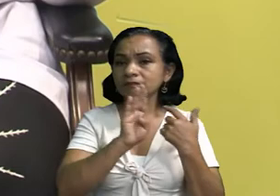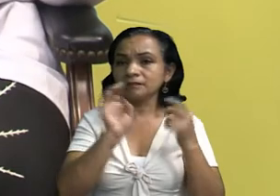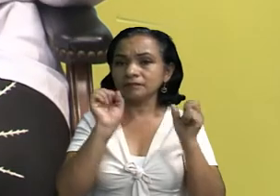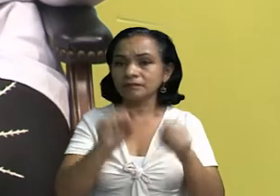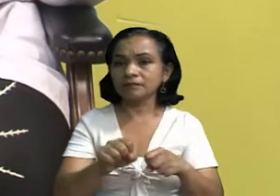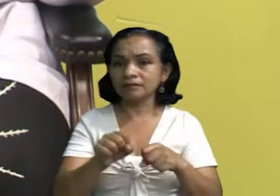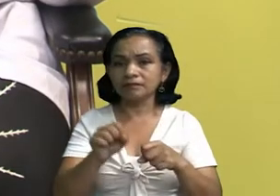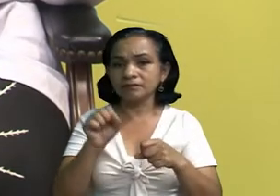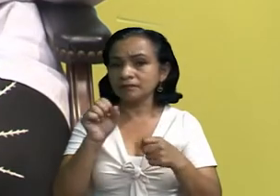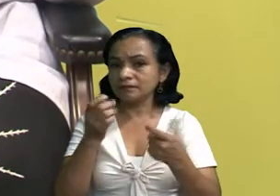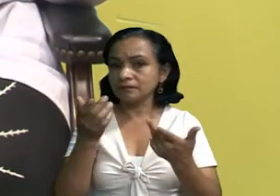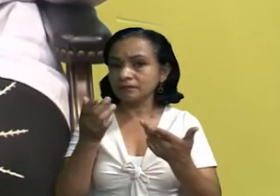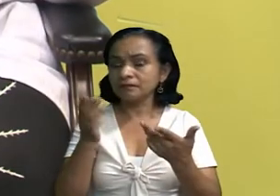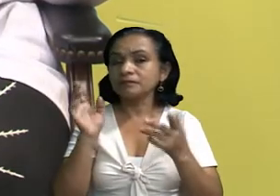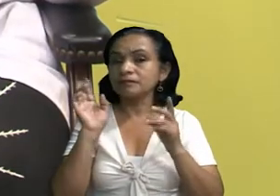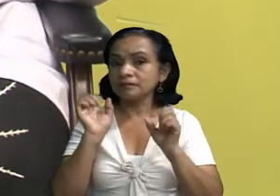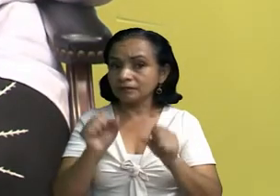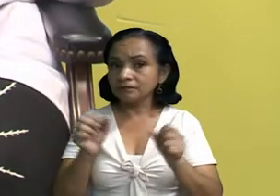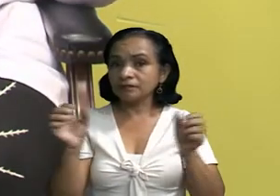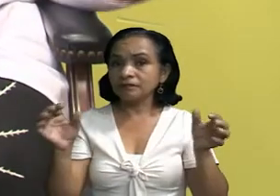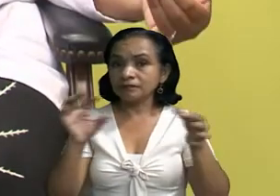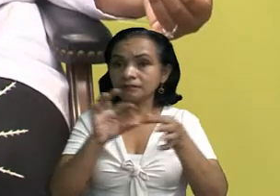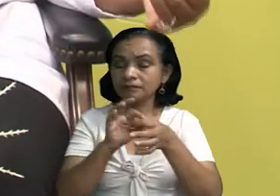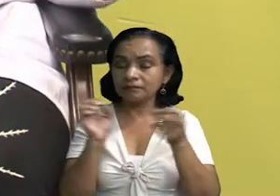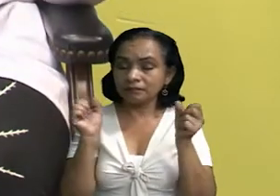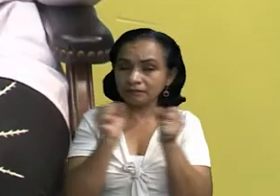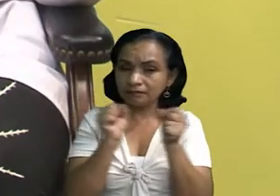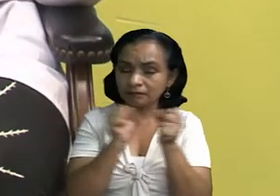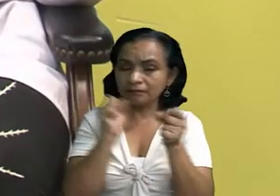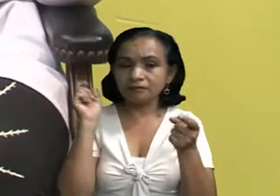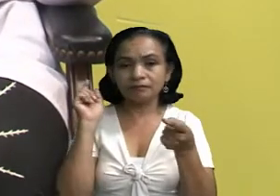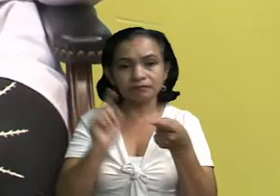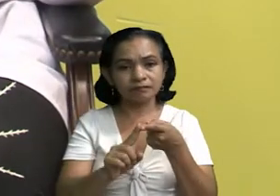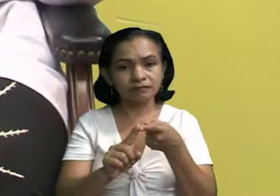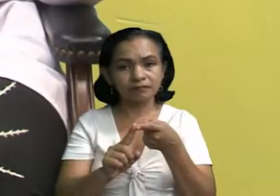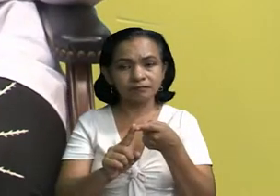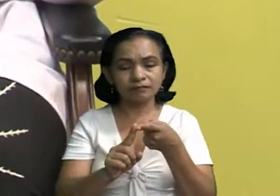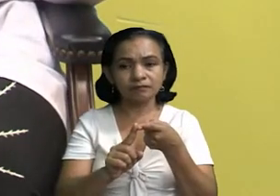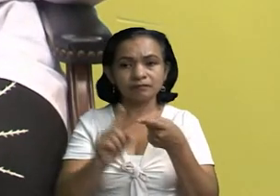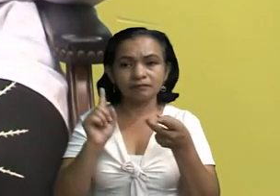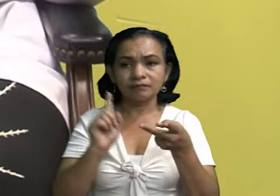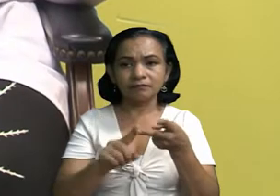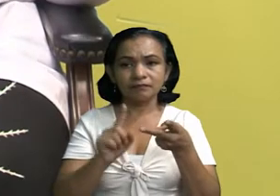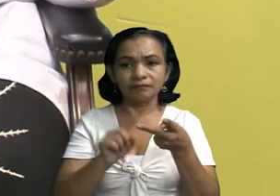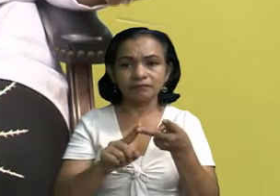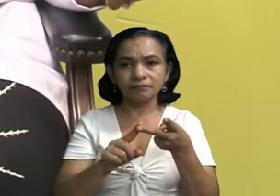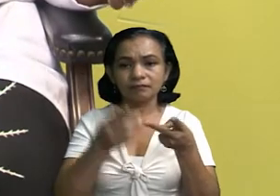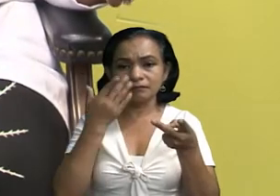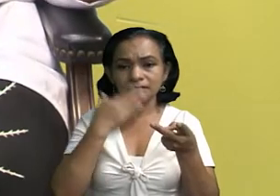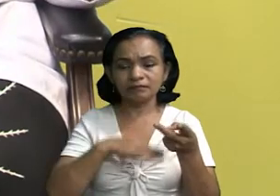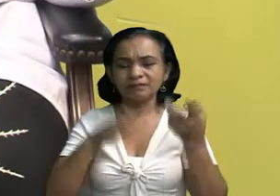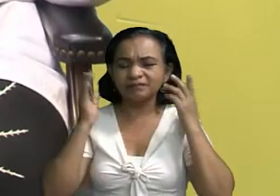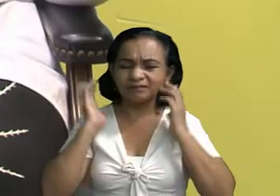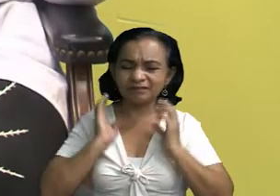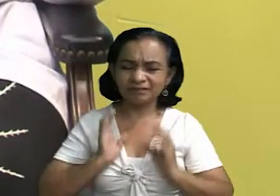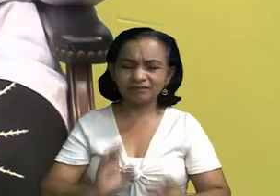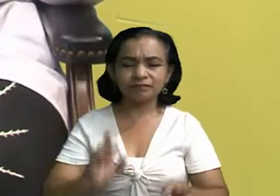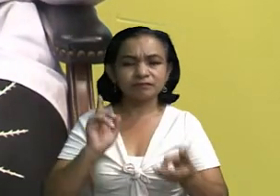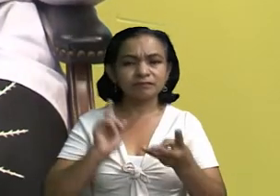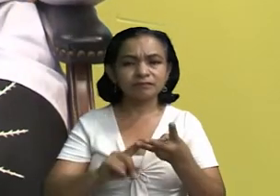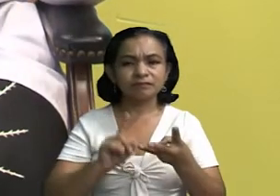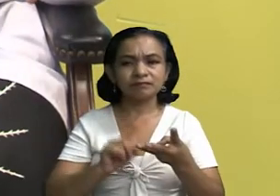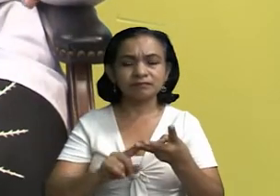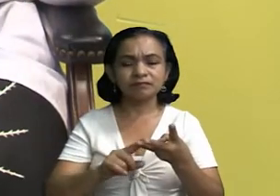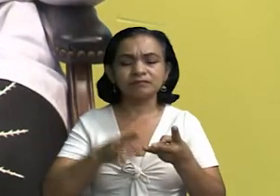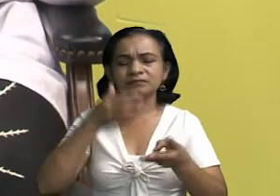es una bacteria. Tiene que acompañarse de fiebre, tiene que acompañarse de mal estado general y de